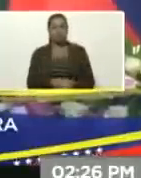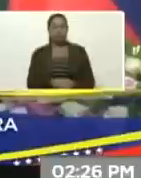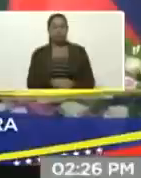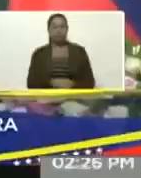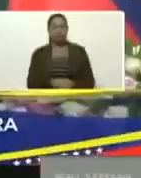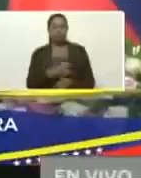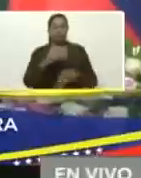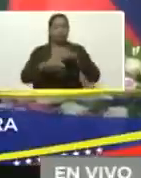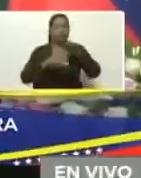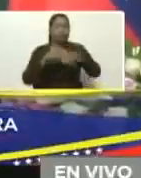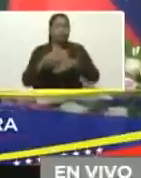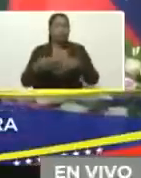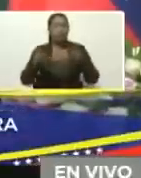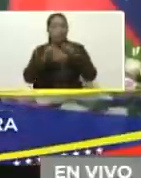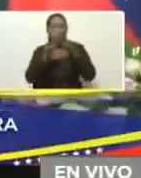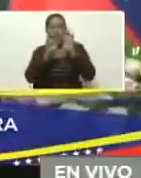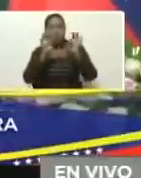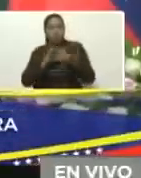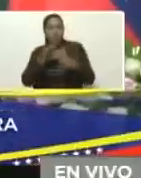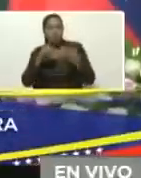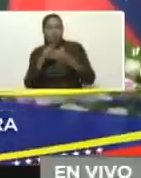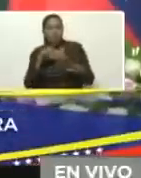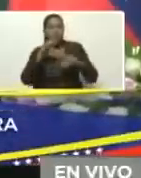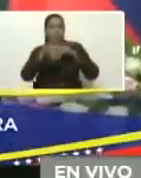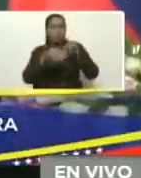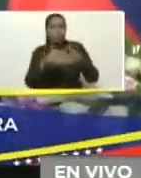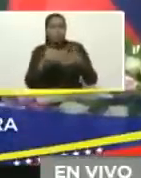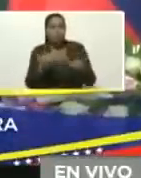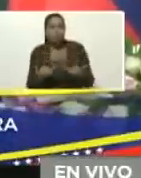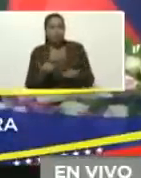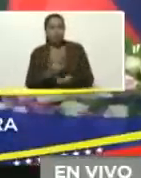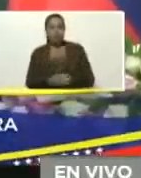Dando pasos que nos han llevado